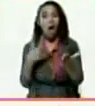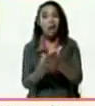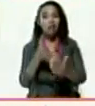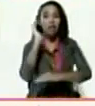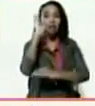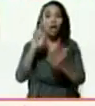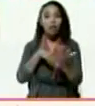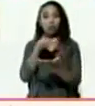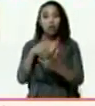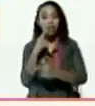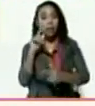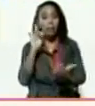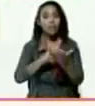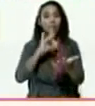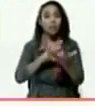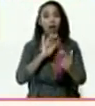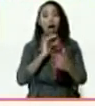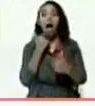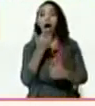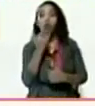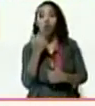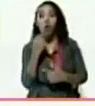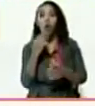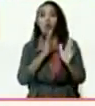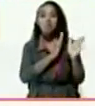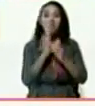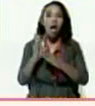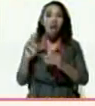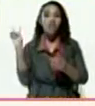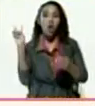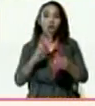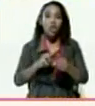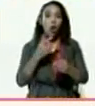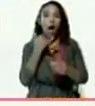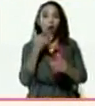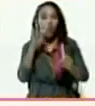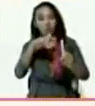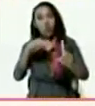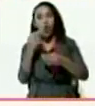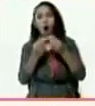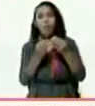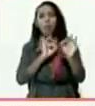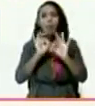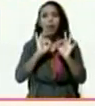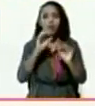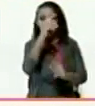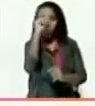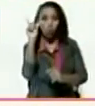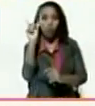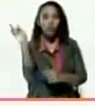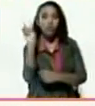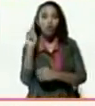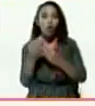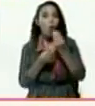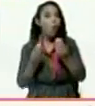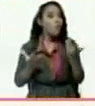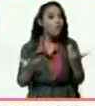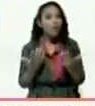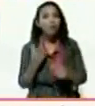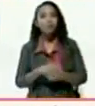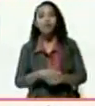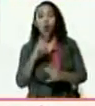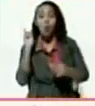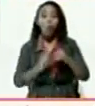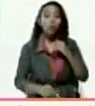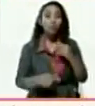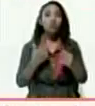de presentarse algún plan violento o alguna conspiración. ¿Cómo está preparado el Partido Socialista Unido de Venezuela? Y por último, me